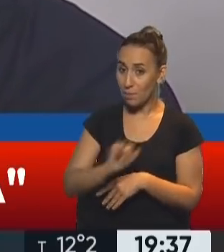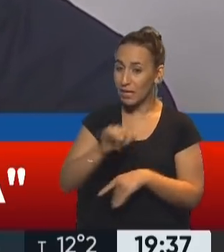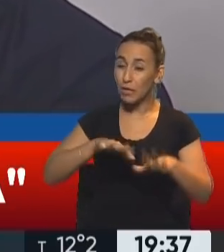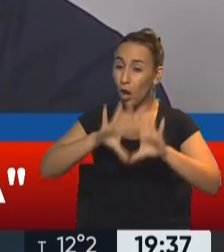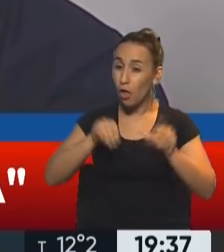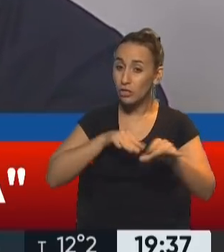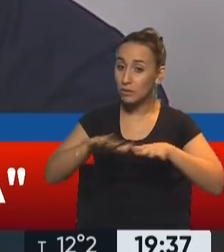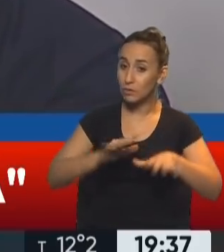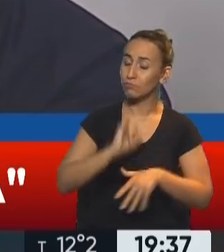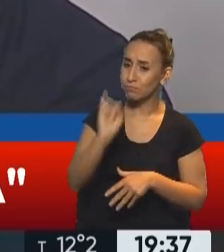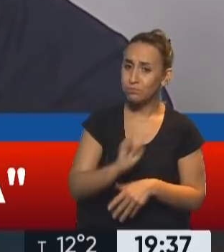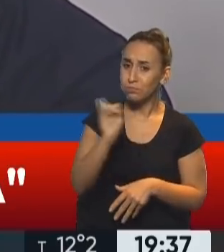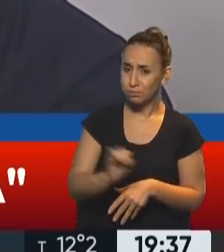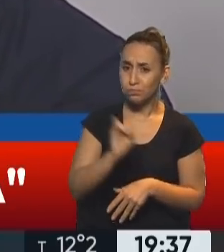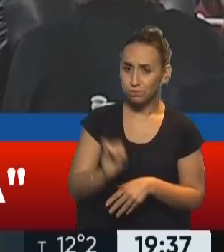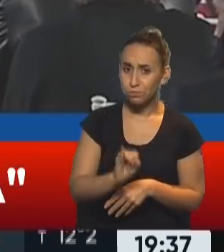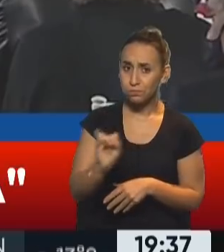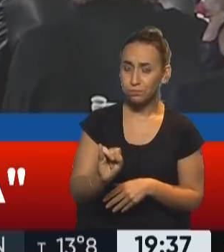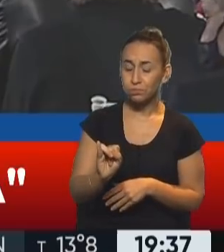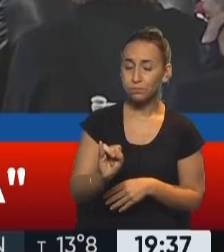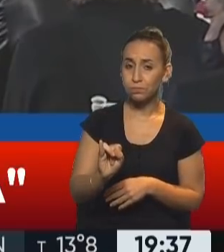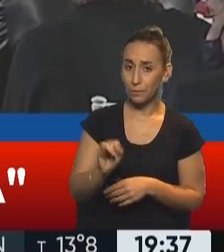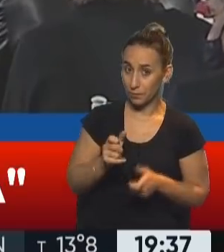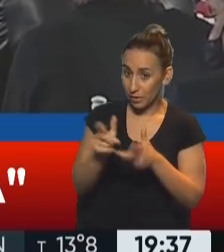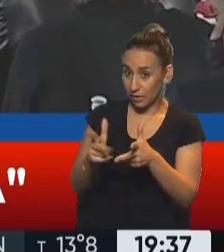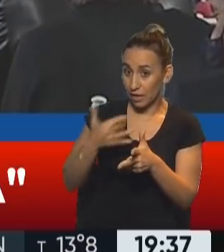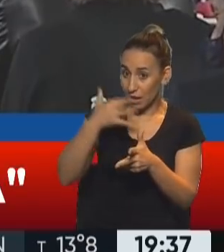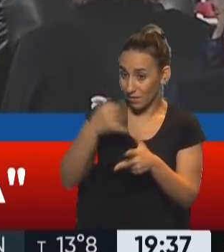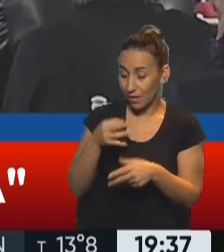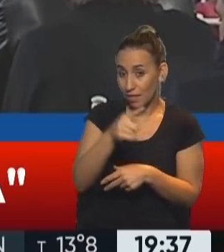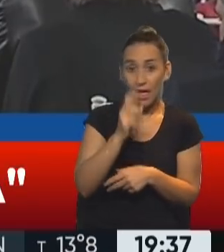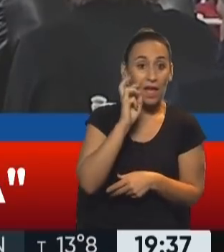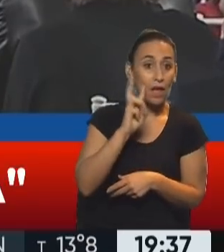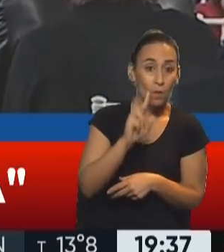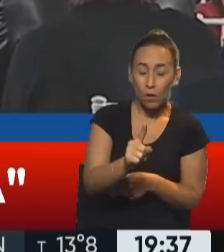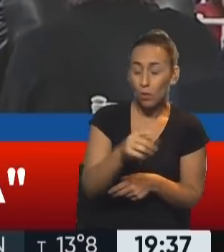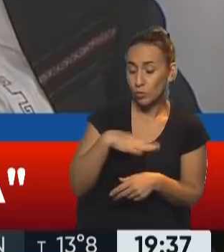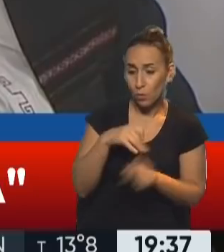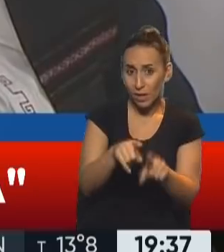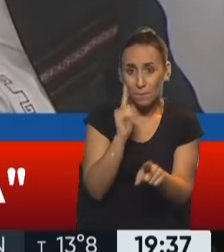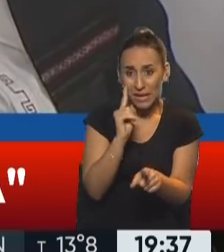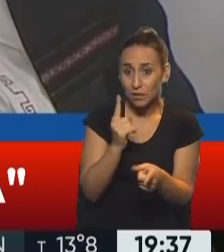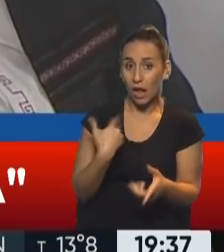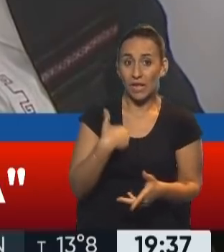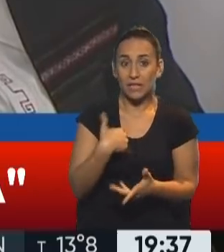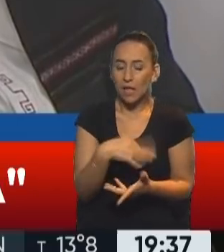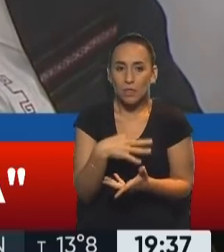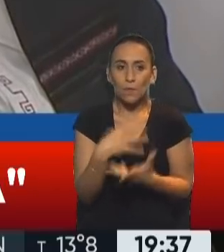pasando y le dije que en verdad la vida de Evo estaba en peligro y que Argentina debía darle